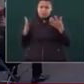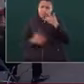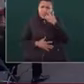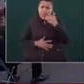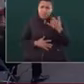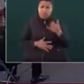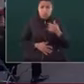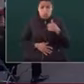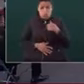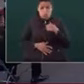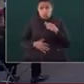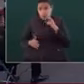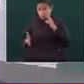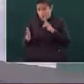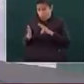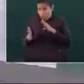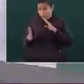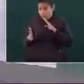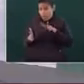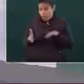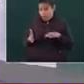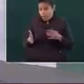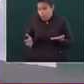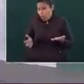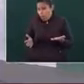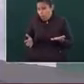O lo vi mal.